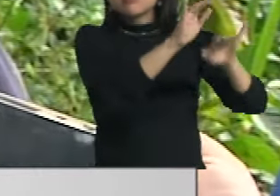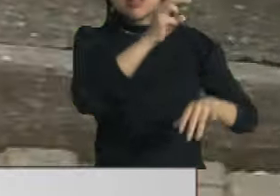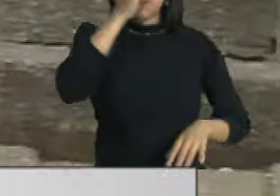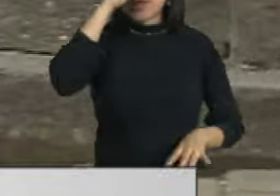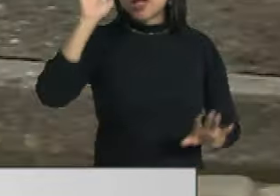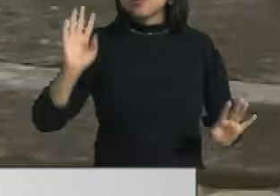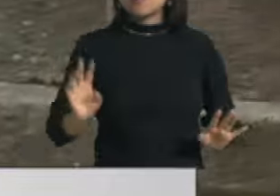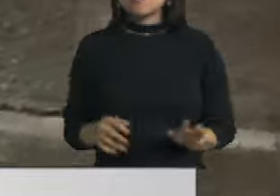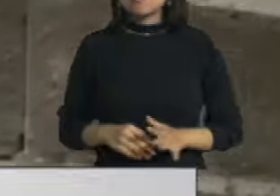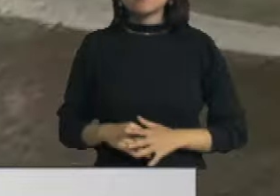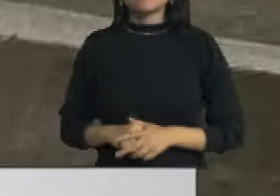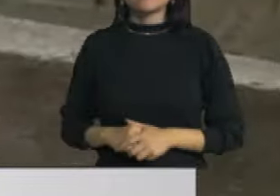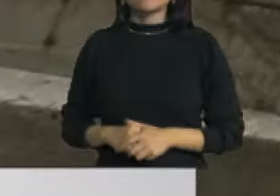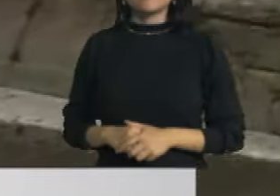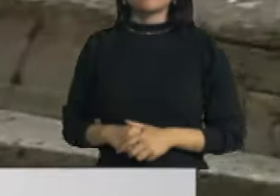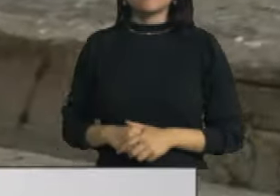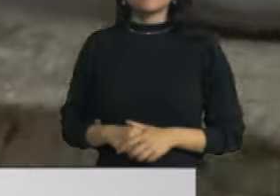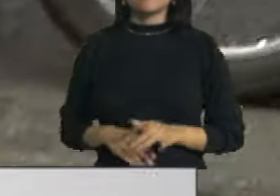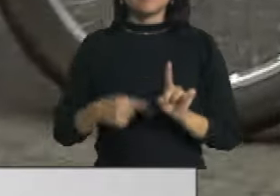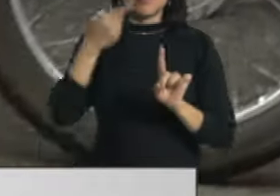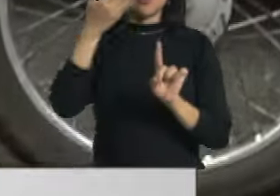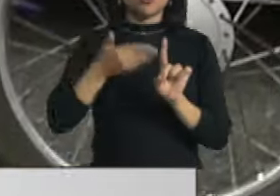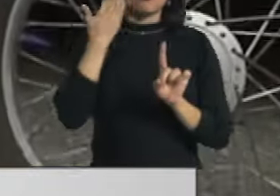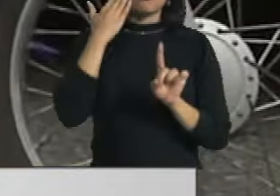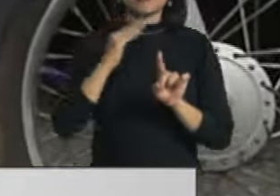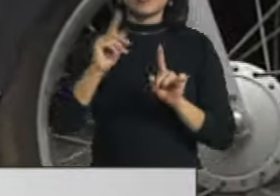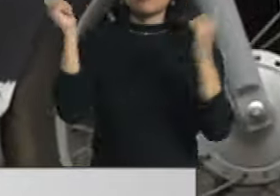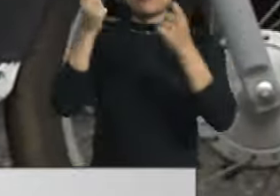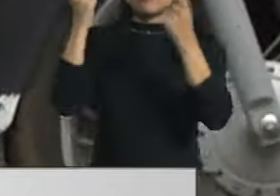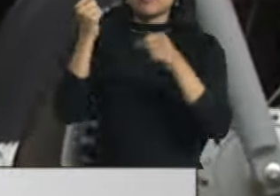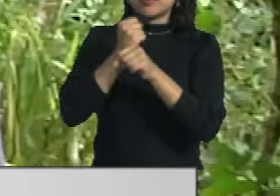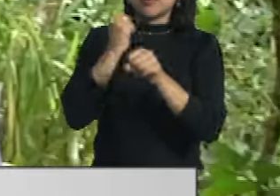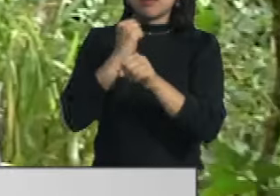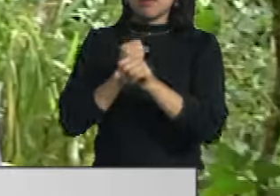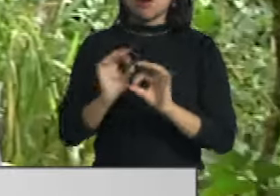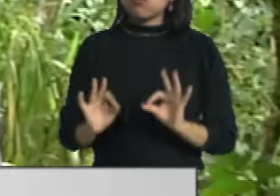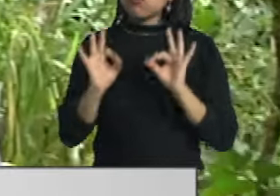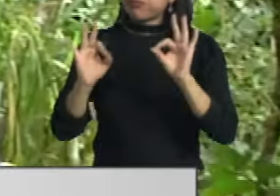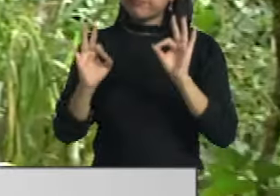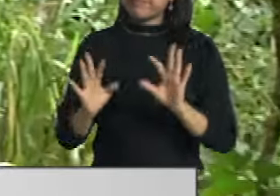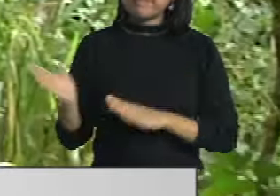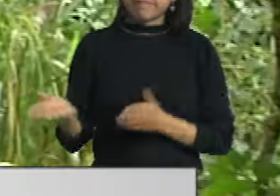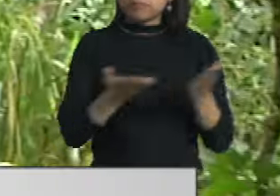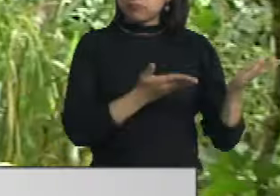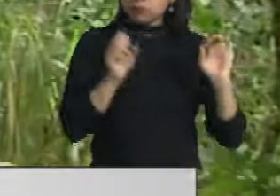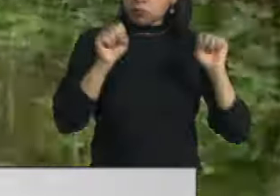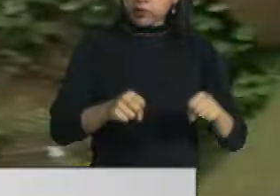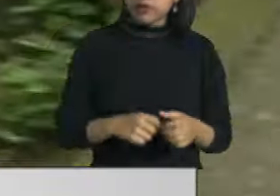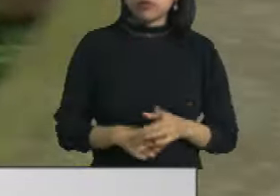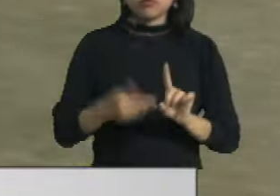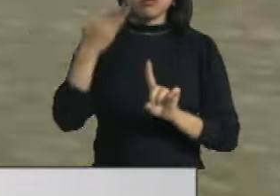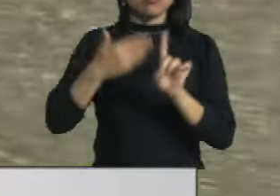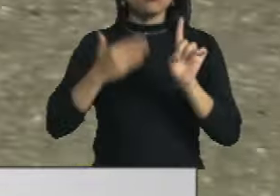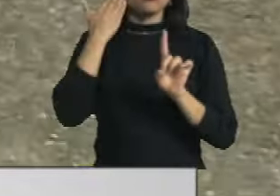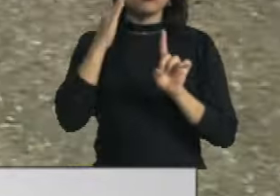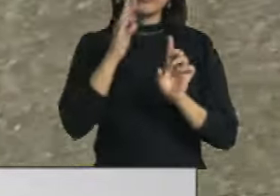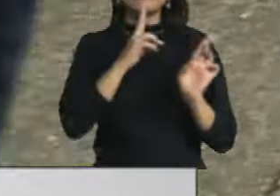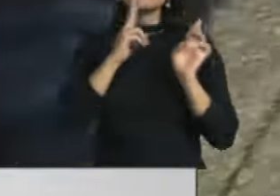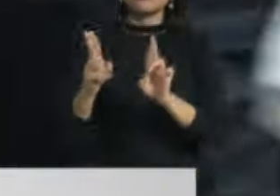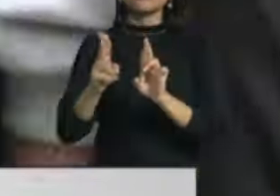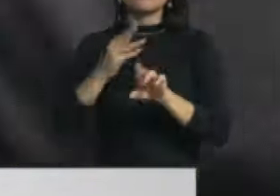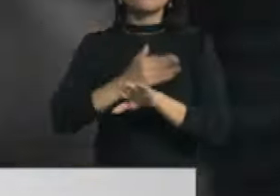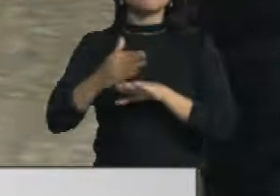México. Señala a una mujer de ofrecerles un trabajo con condiciones de seguridad. Dijo que la mujer al comienzo respondió, pero